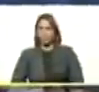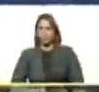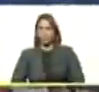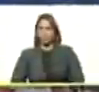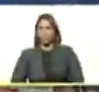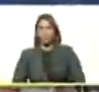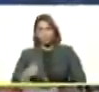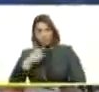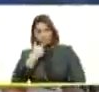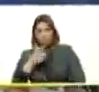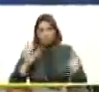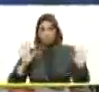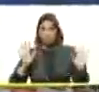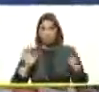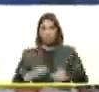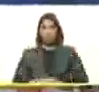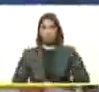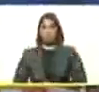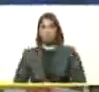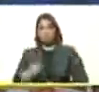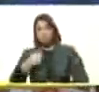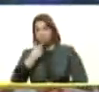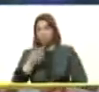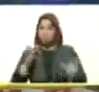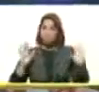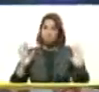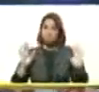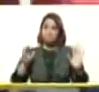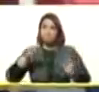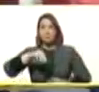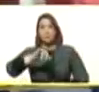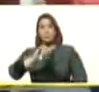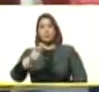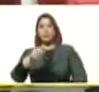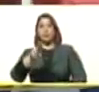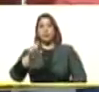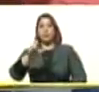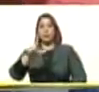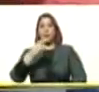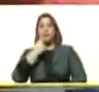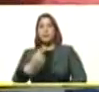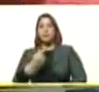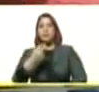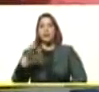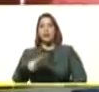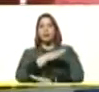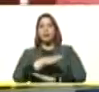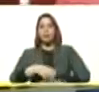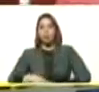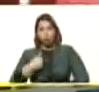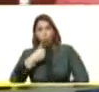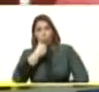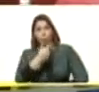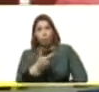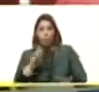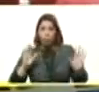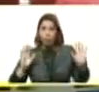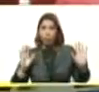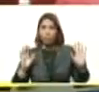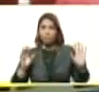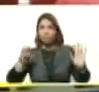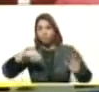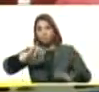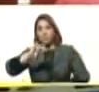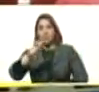Yo se los dije, yo te lo dije, Miguel, dice la canción, ¿ah? Jacobo, yo te lo dije, Miguel.